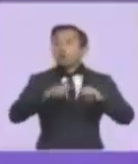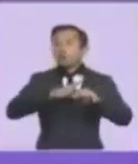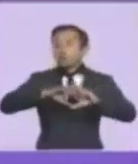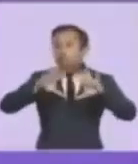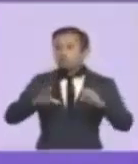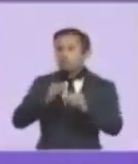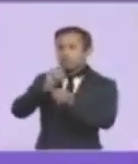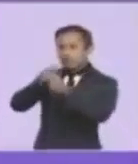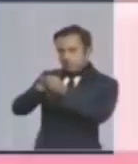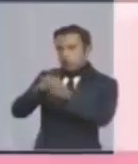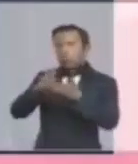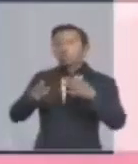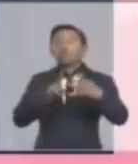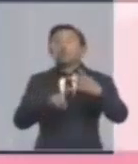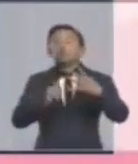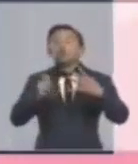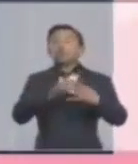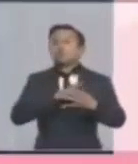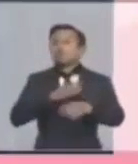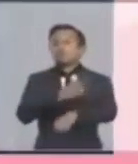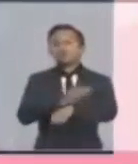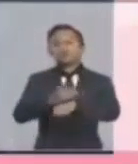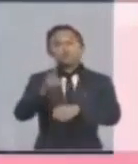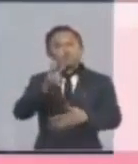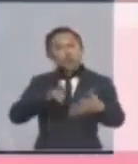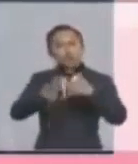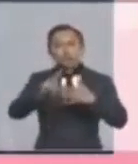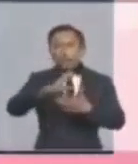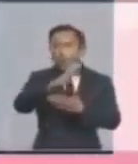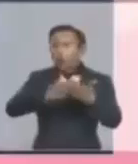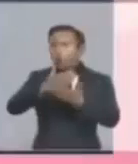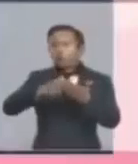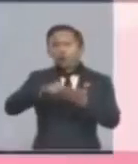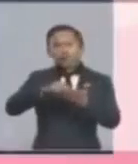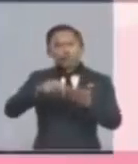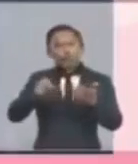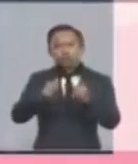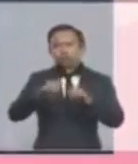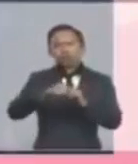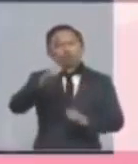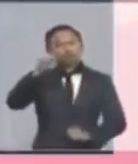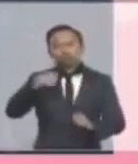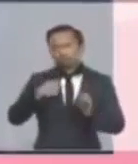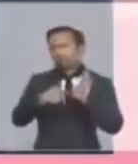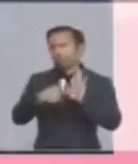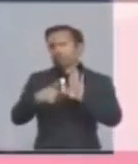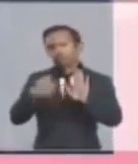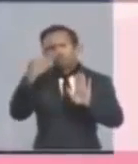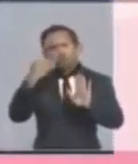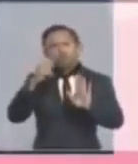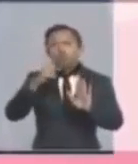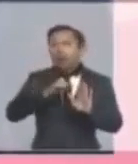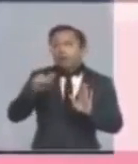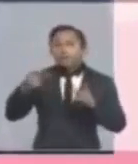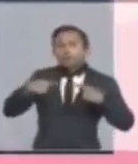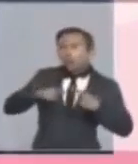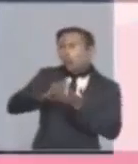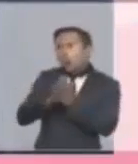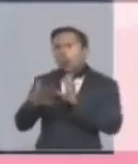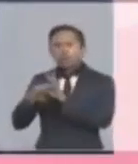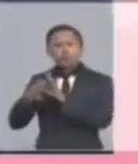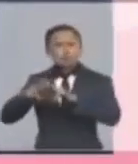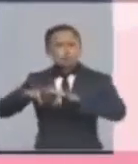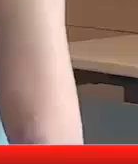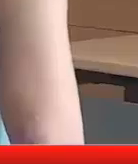cuestionar con ellos. Lo hacemos de manera libre, lo sabe Tatiana, lo sabe la audiencia, y por eso doble y triplemente el agradecimiento. Al contrario,